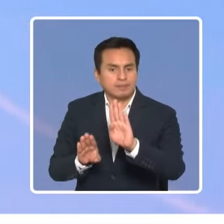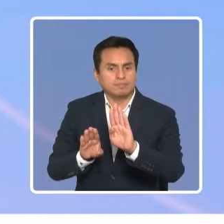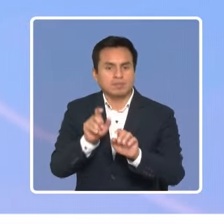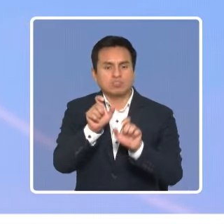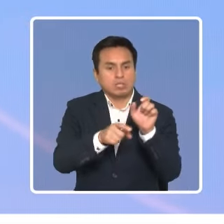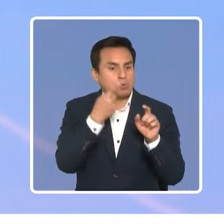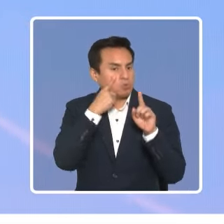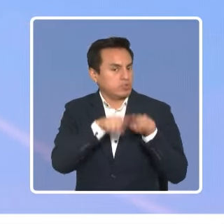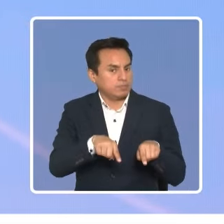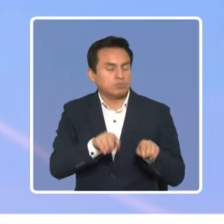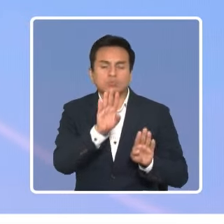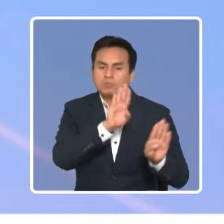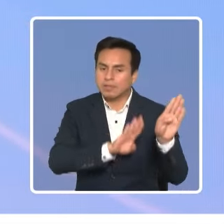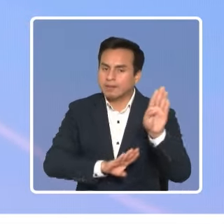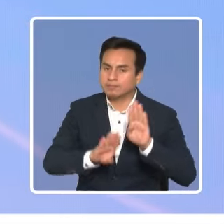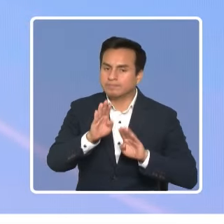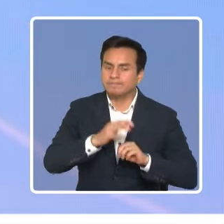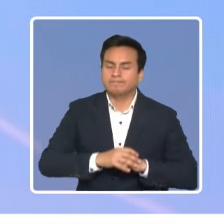a quienes no conocemos.